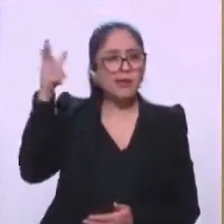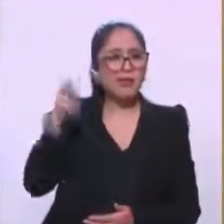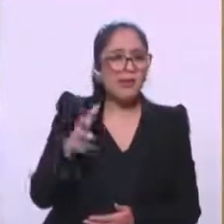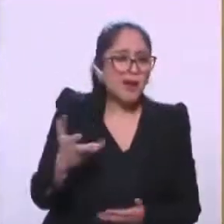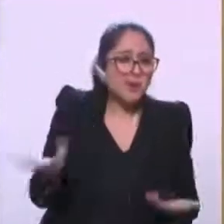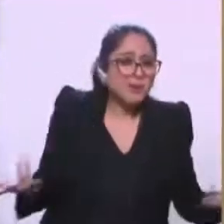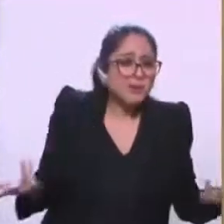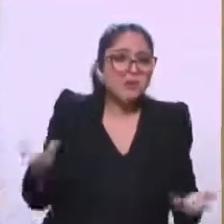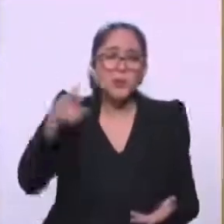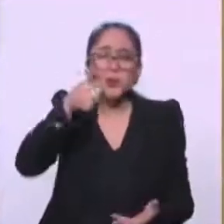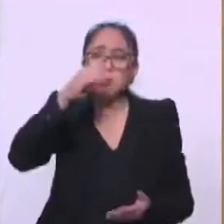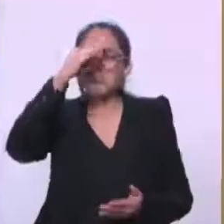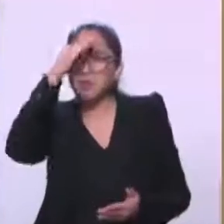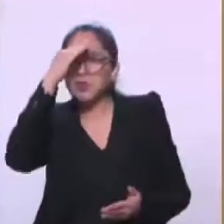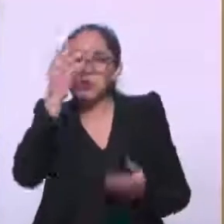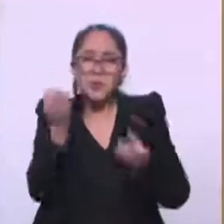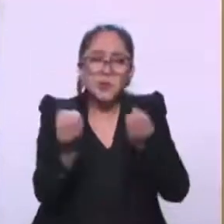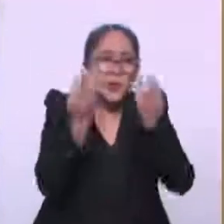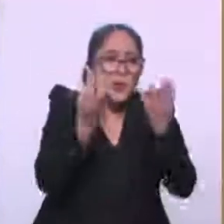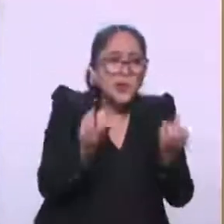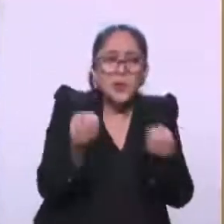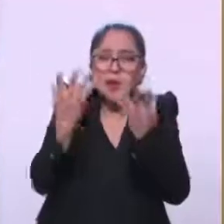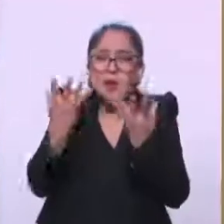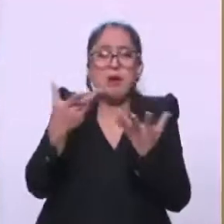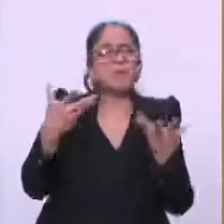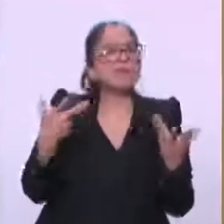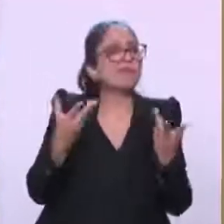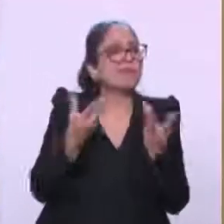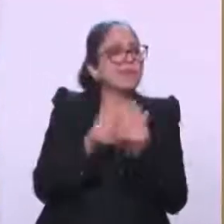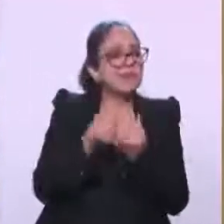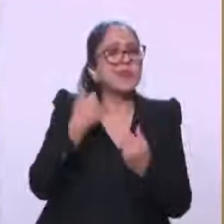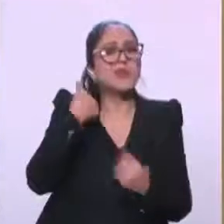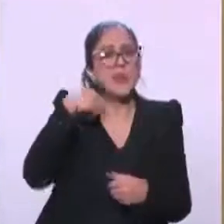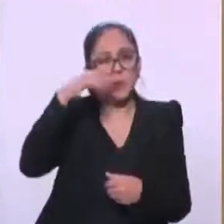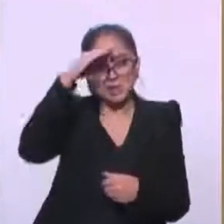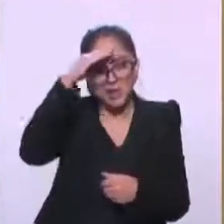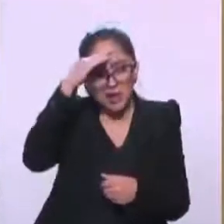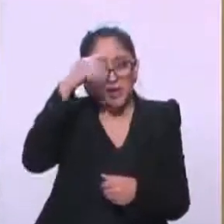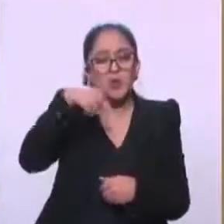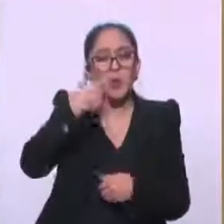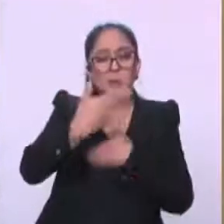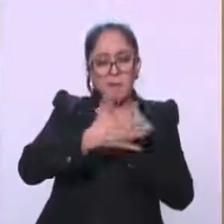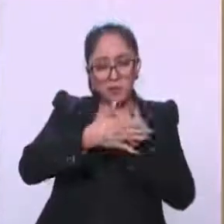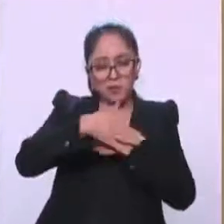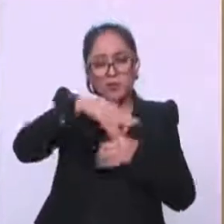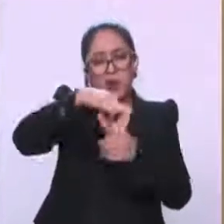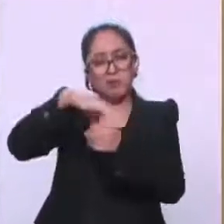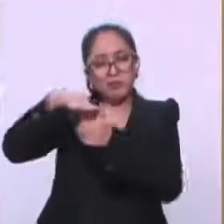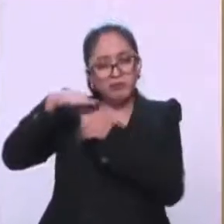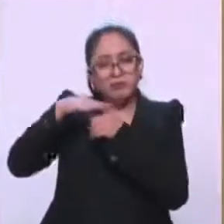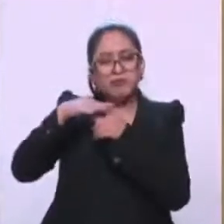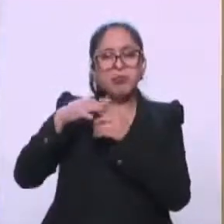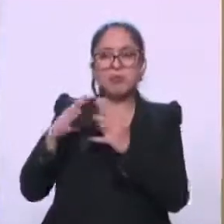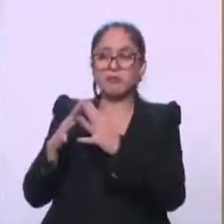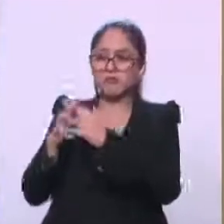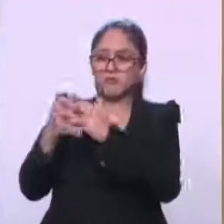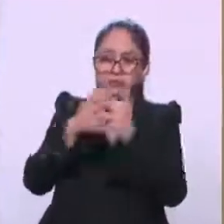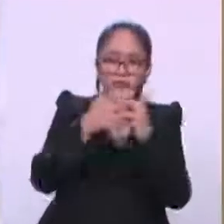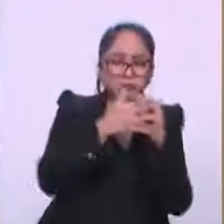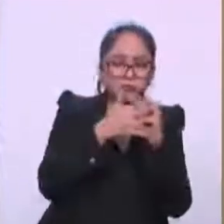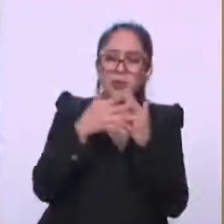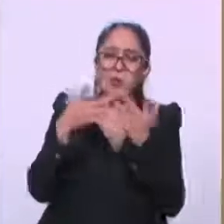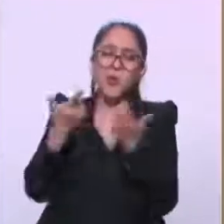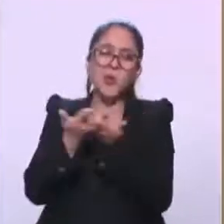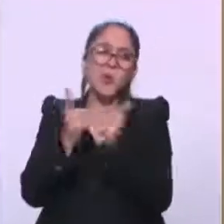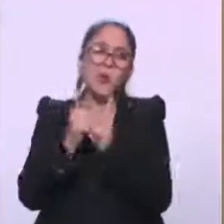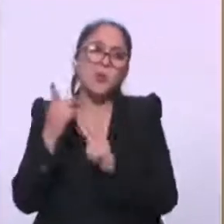hacer predicciones, yo creo que vamos a un escenario mucho más mixto, que va a depender de participación, de